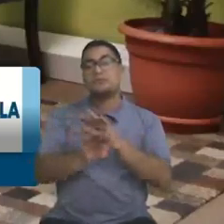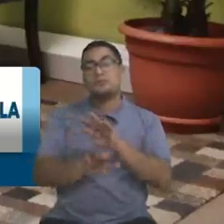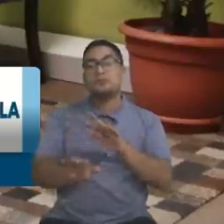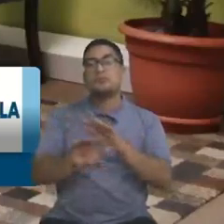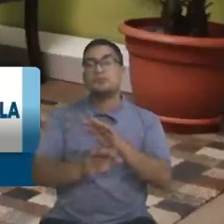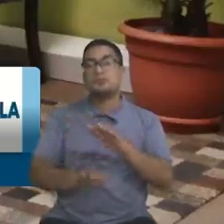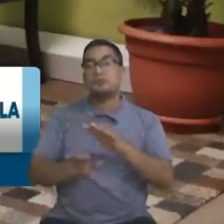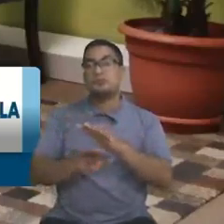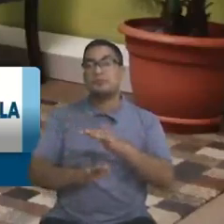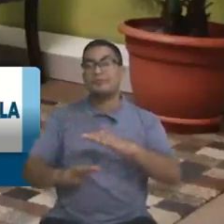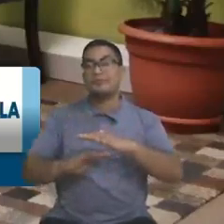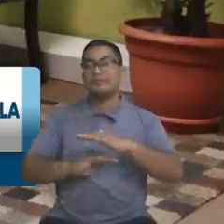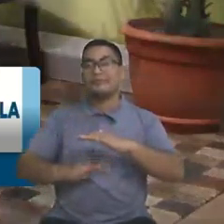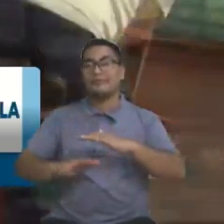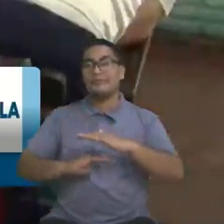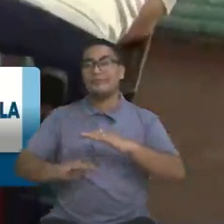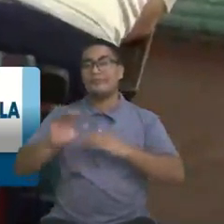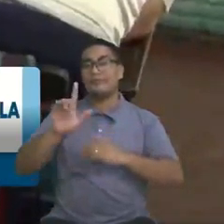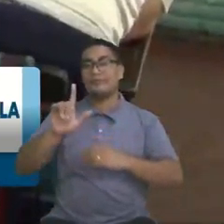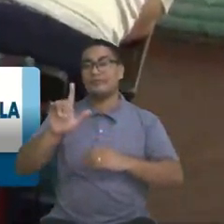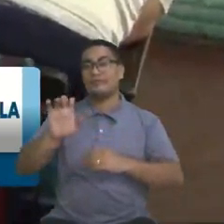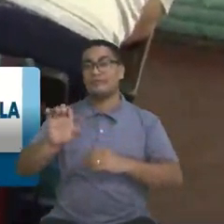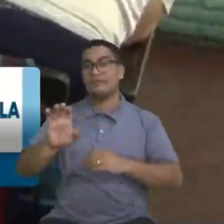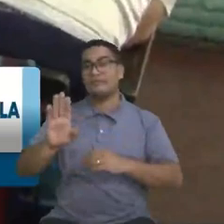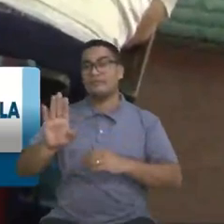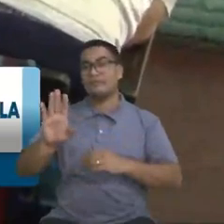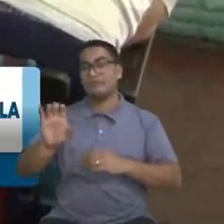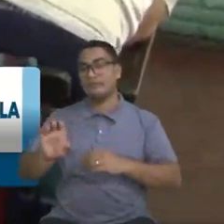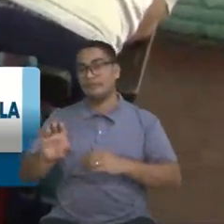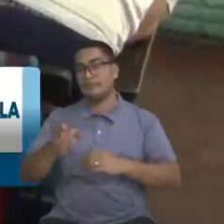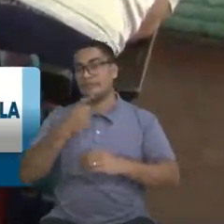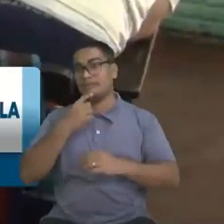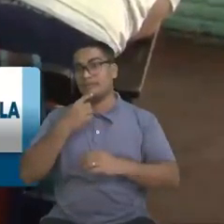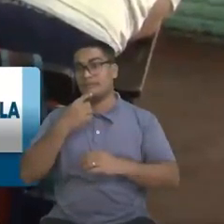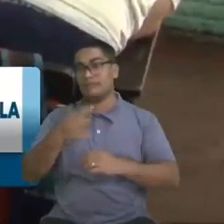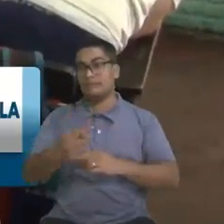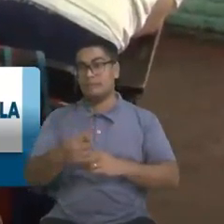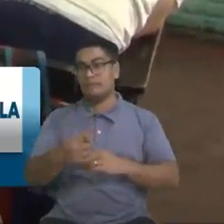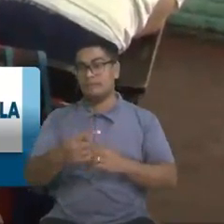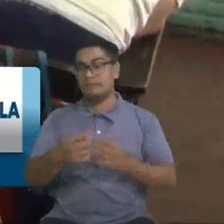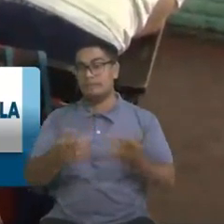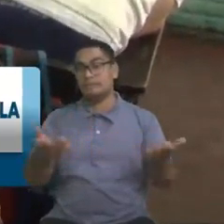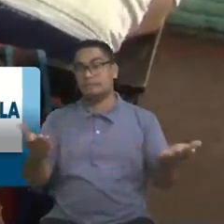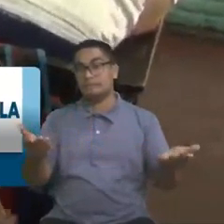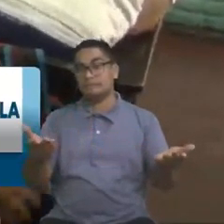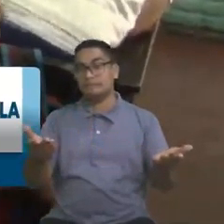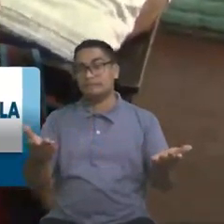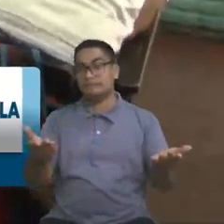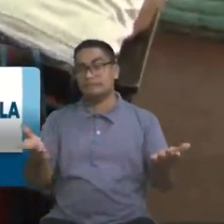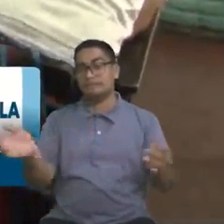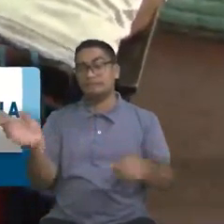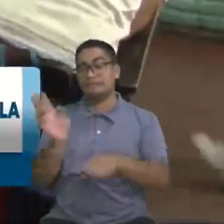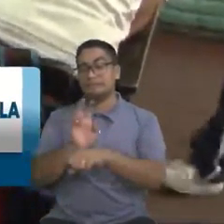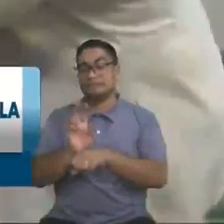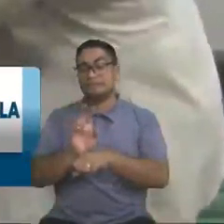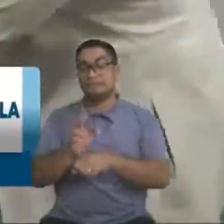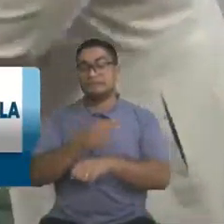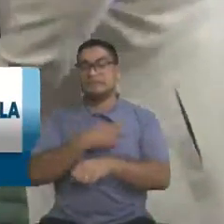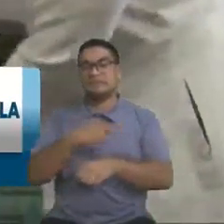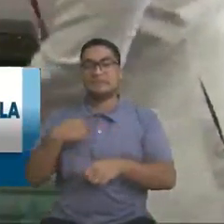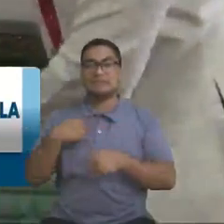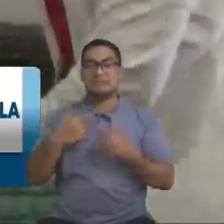de desnutrición? Ahora, la desnutrición se clasifica leve, severa y aguda, si no me equivoco. Sí. ¿En qué estado están ellos, por